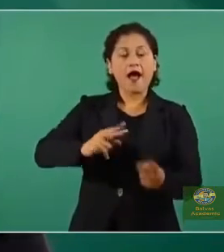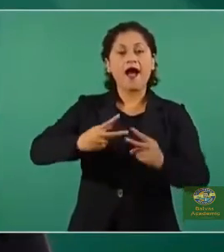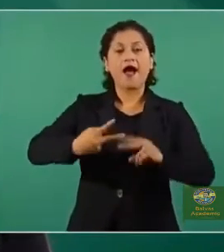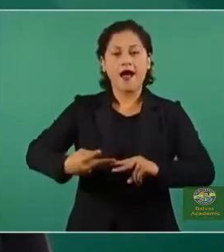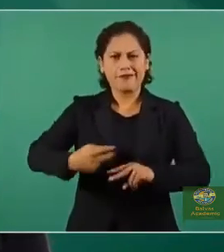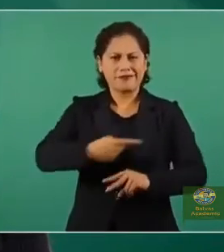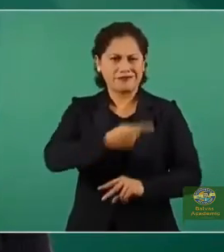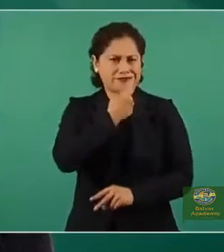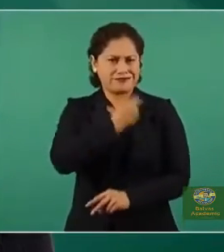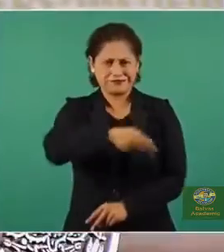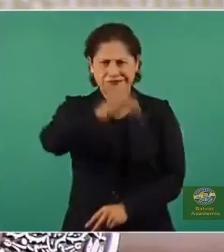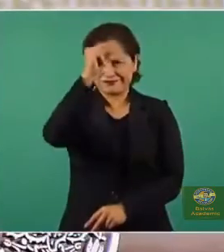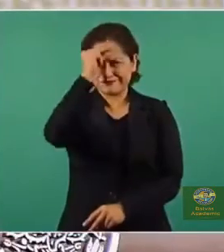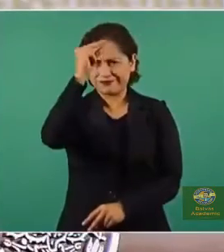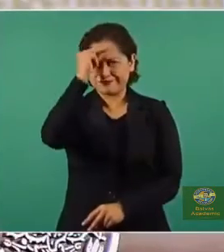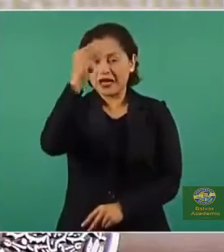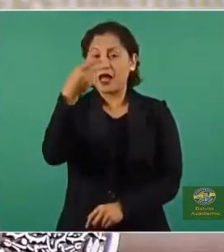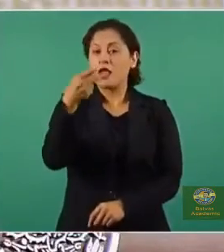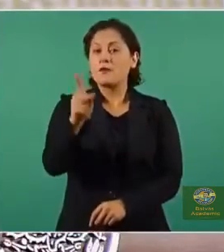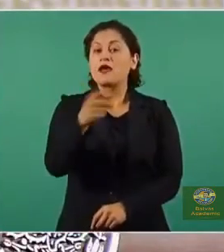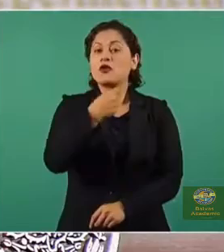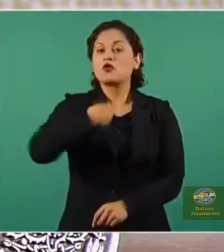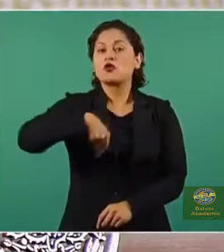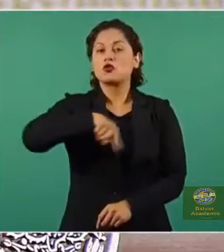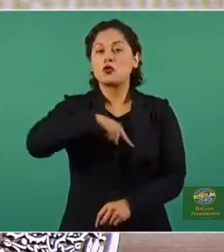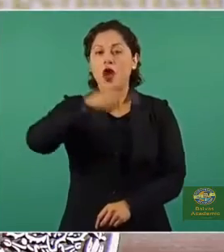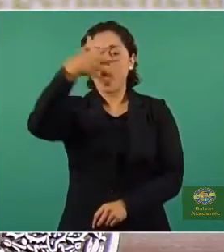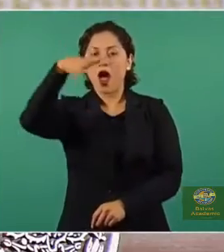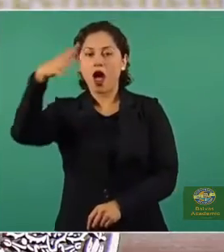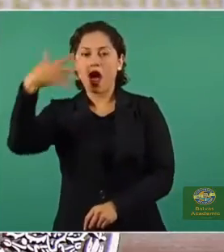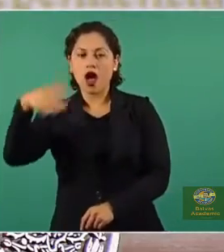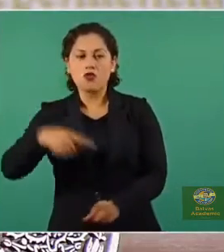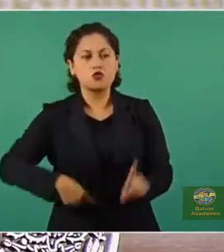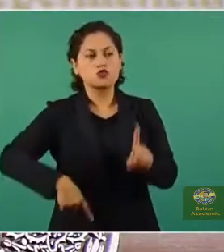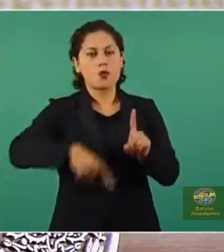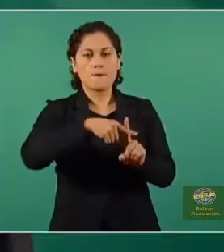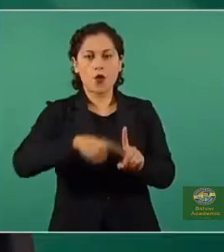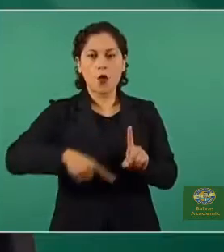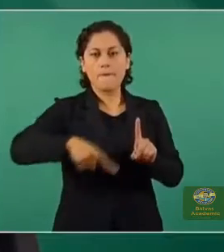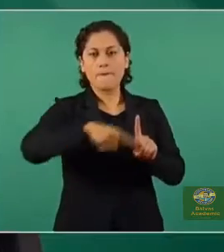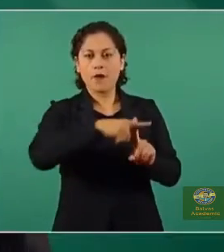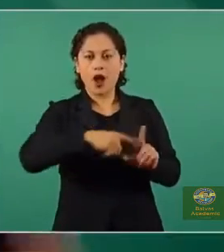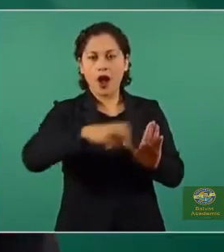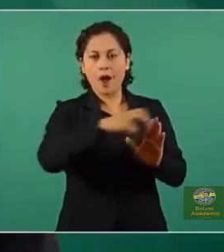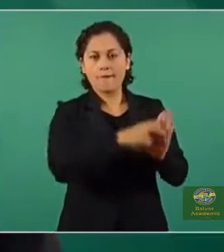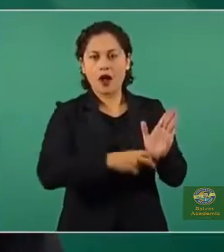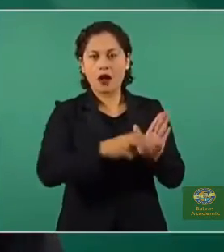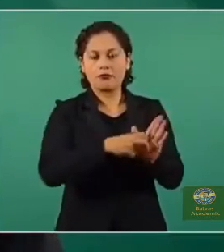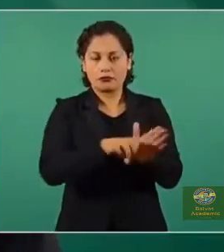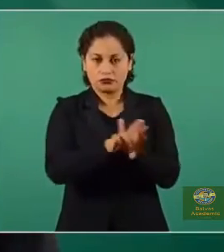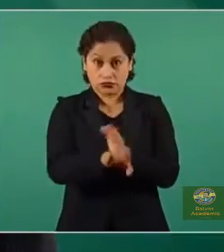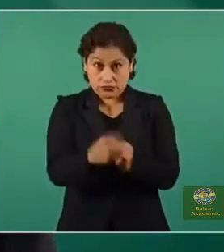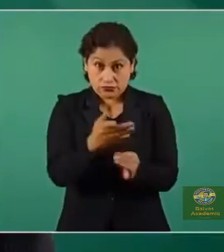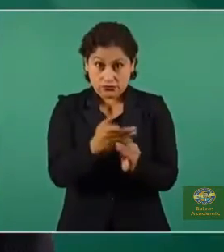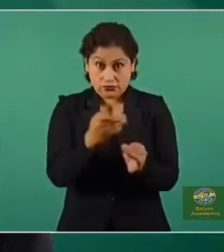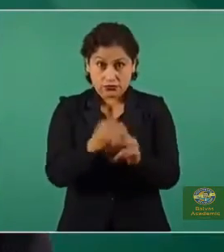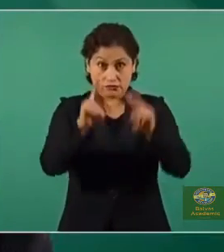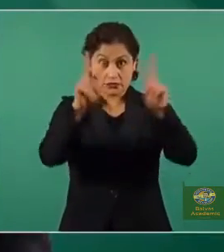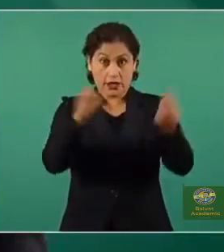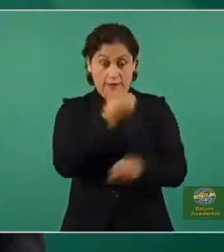nosotros como adultos no fortalecemos esas prácticas, que ahorita vienen siendo no de higiene solamente, sino de cuidados de